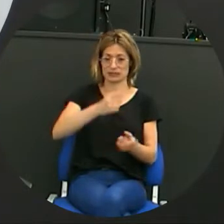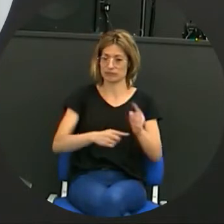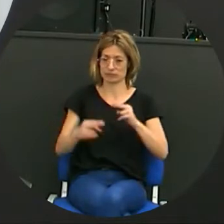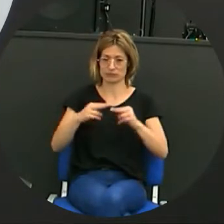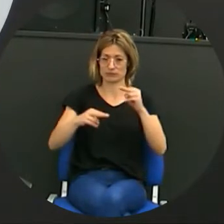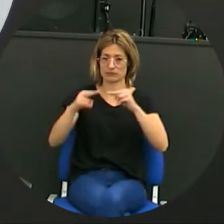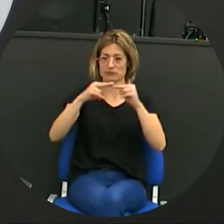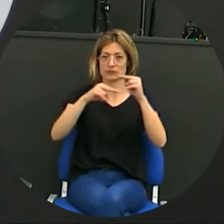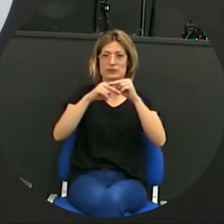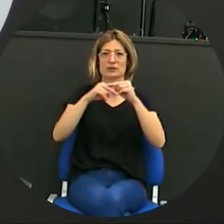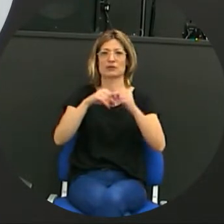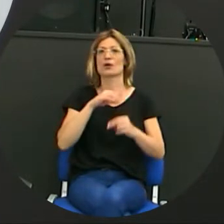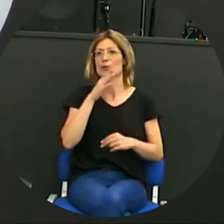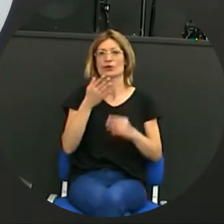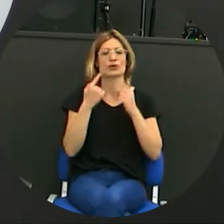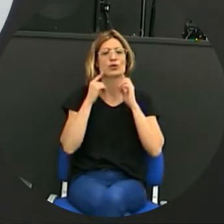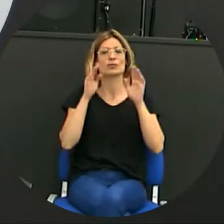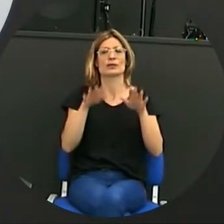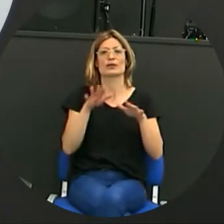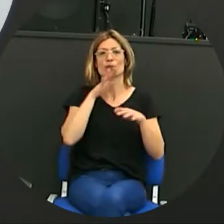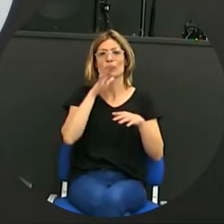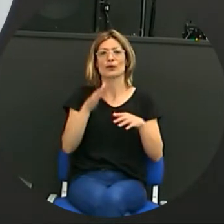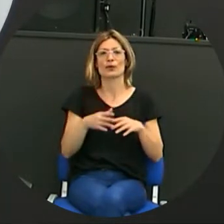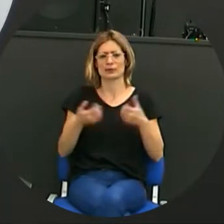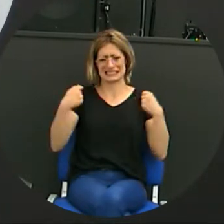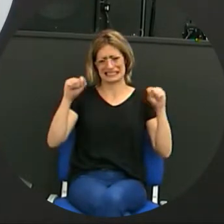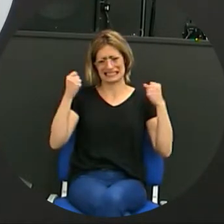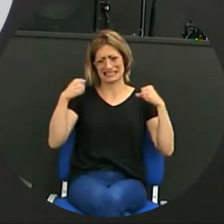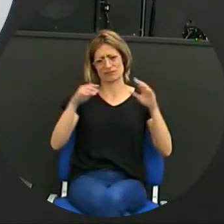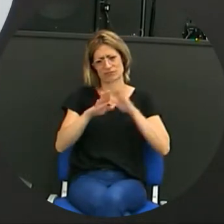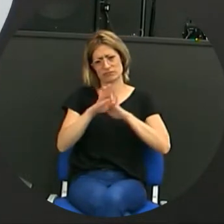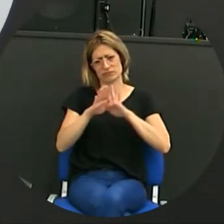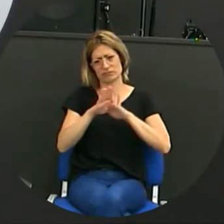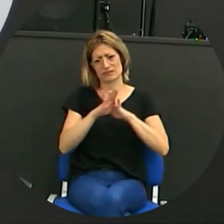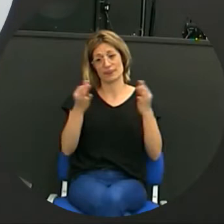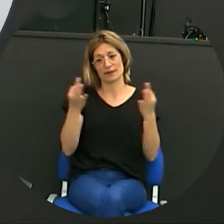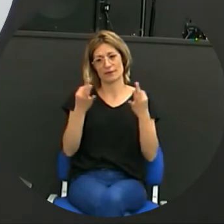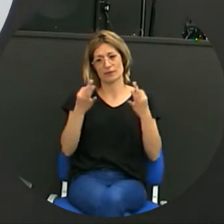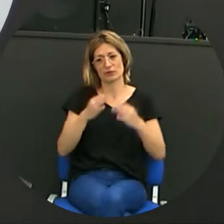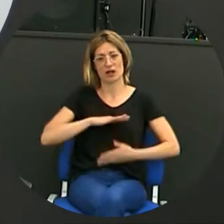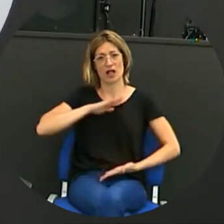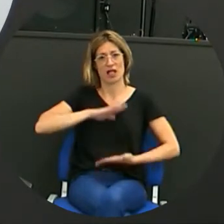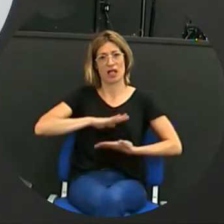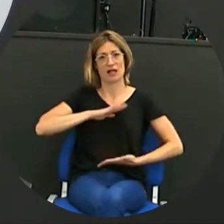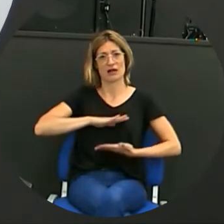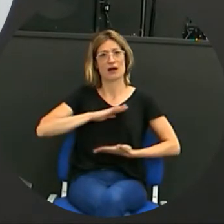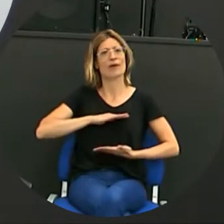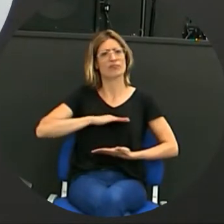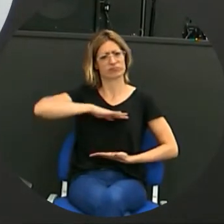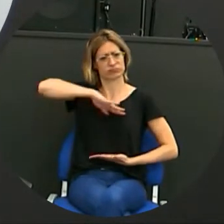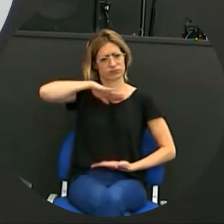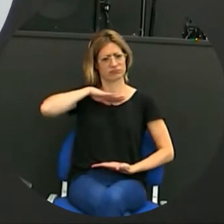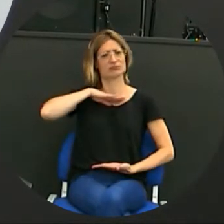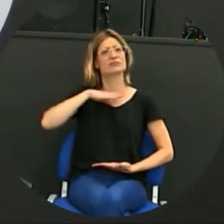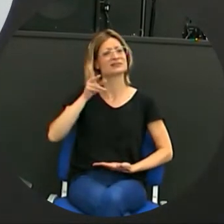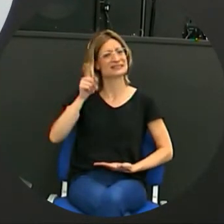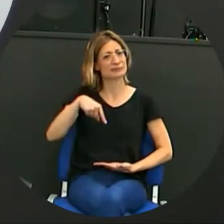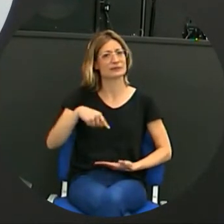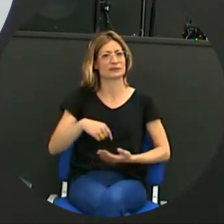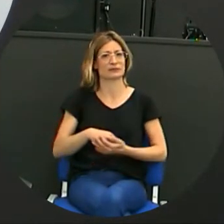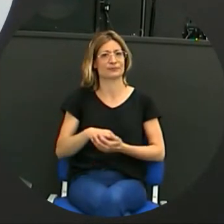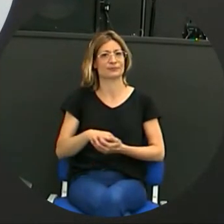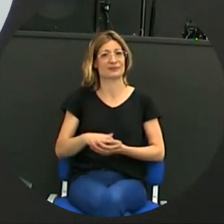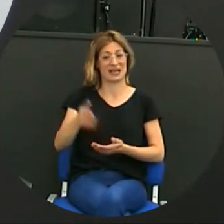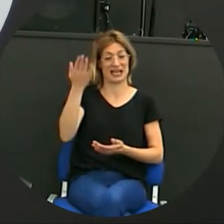entrenando, necesitamos seguir capacitándonos. Y en Hechos 19, ¿qué es lo que aconteció? Pues que predicando el Evangelio también